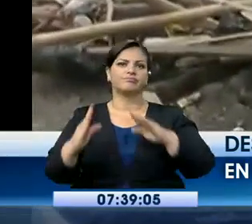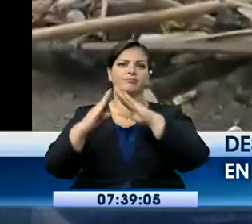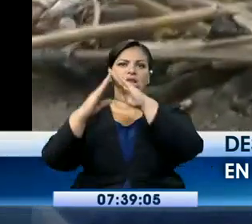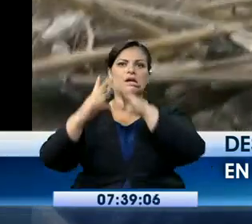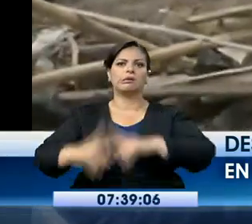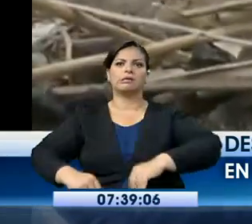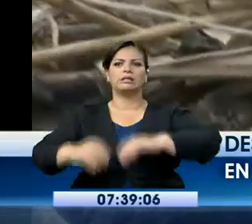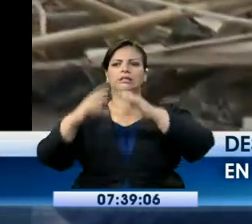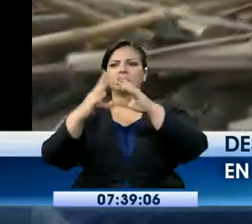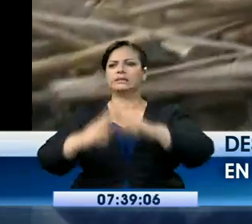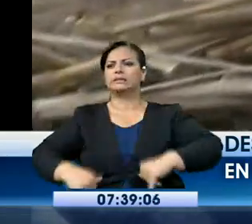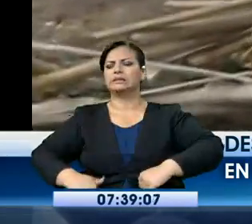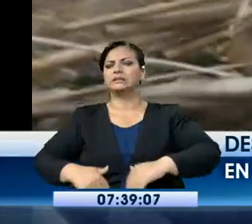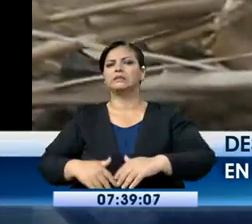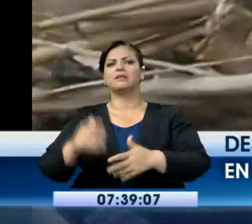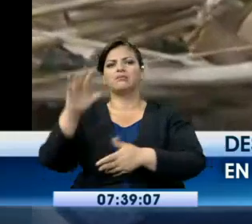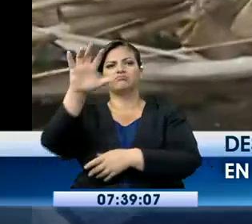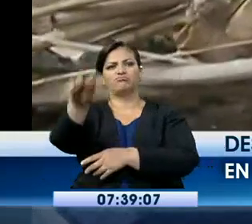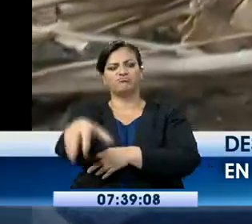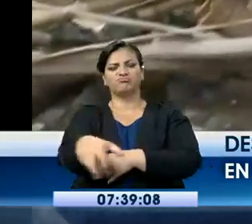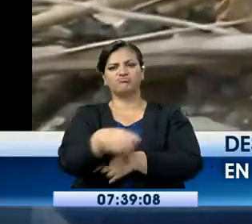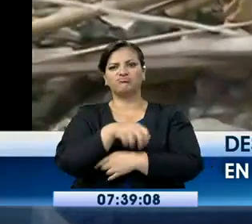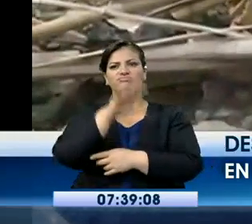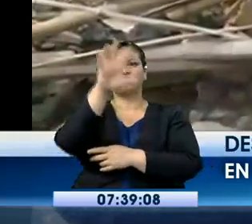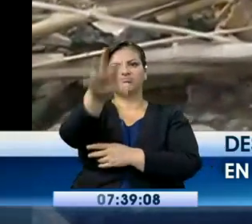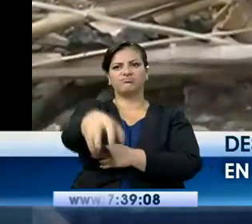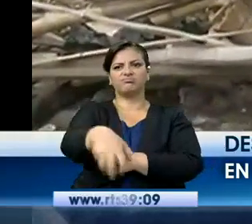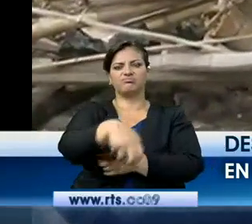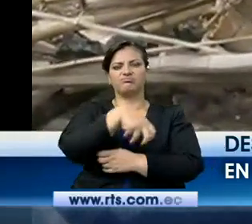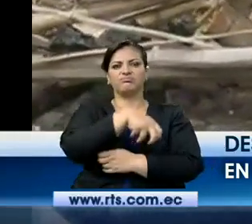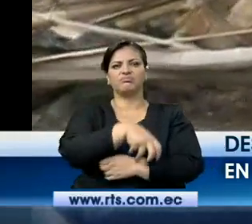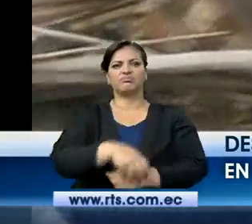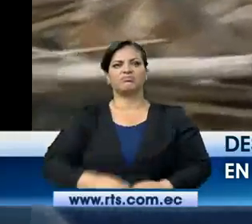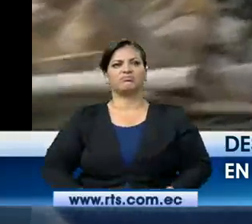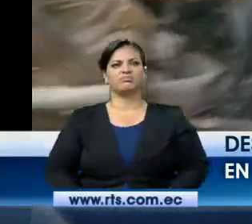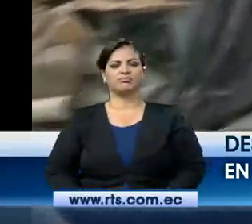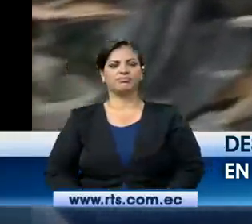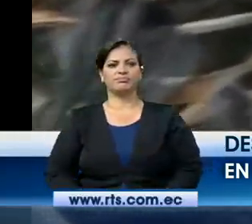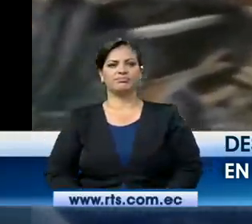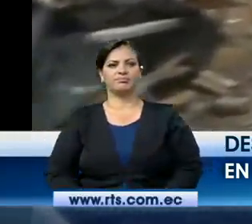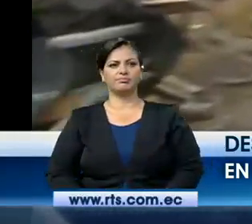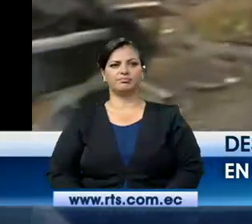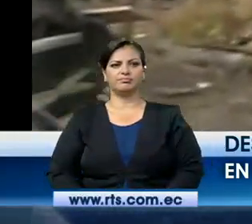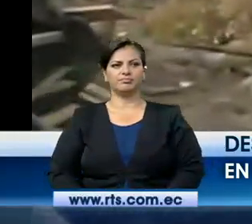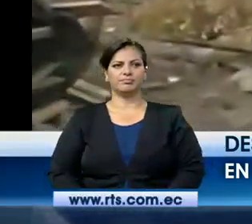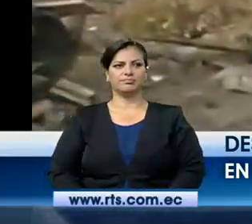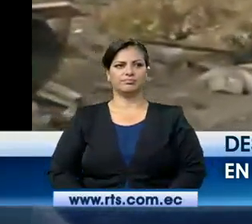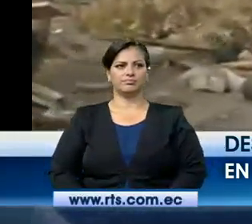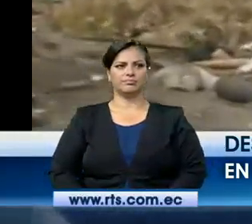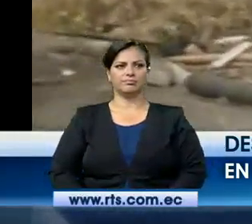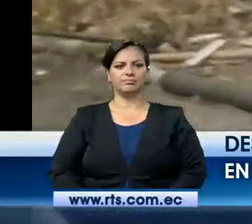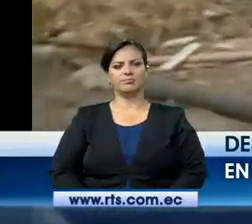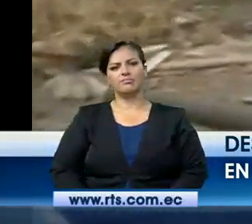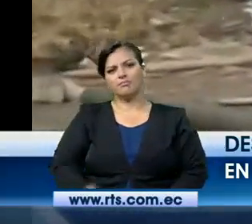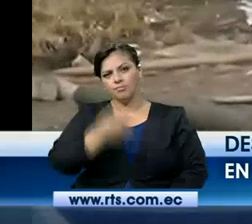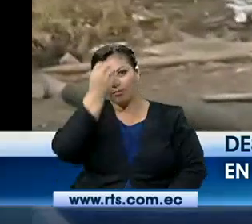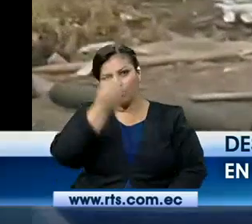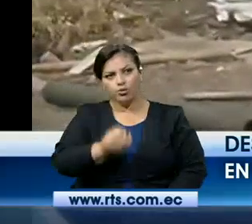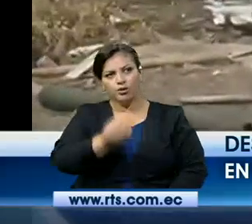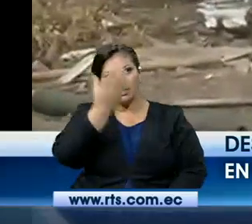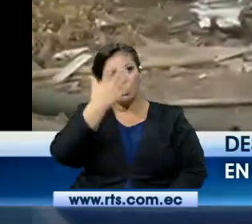si logramos dialogar rápidamente para que nos expresen su punto de vista en torno a esta situación. Buen día, amigo, ¿cómo